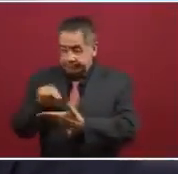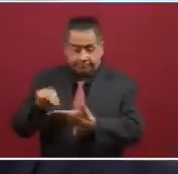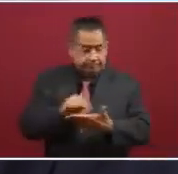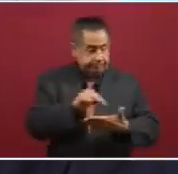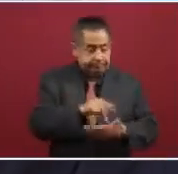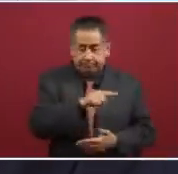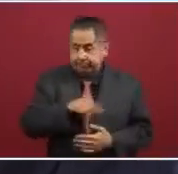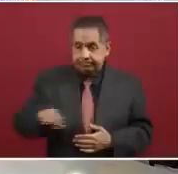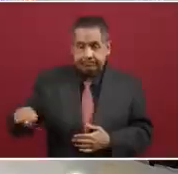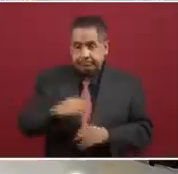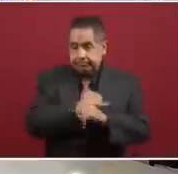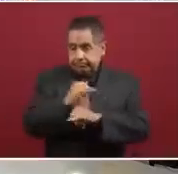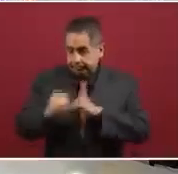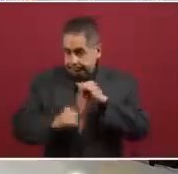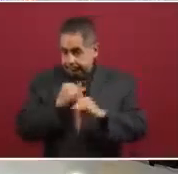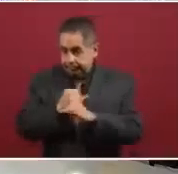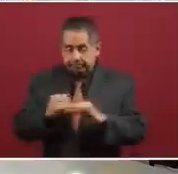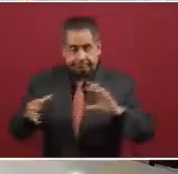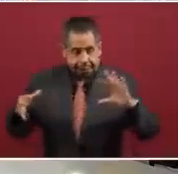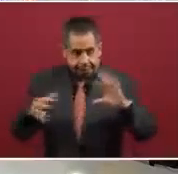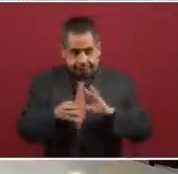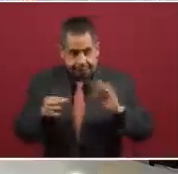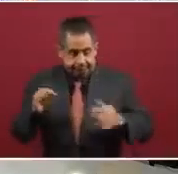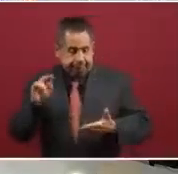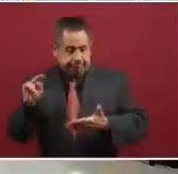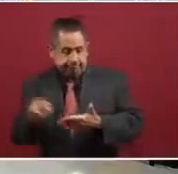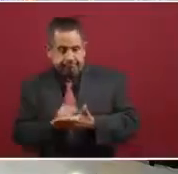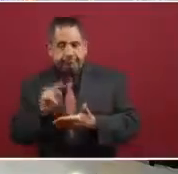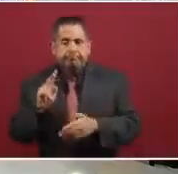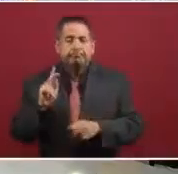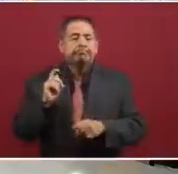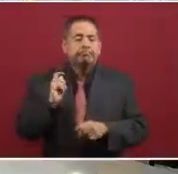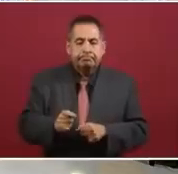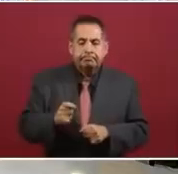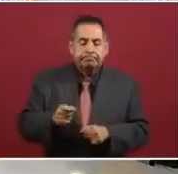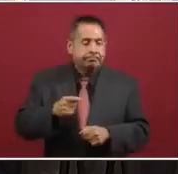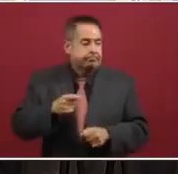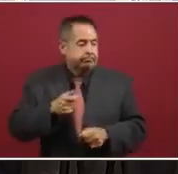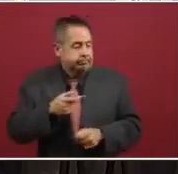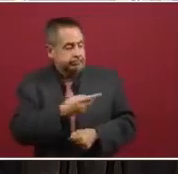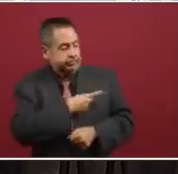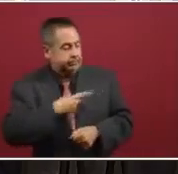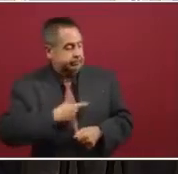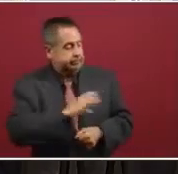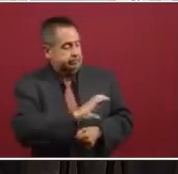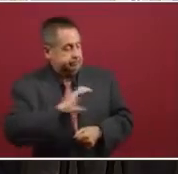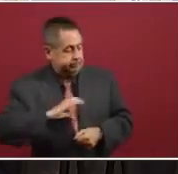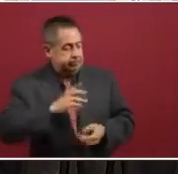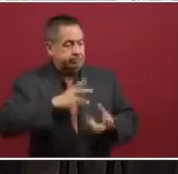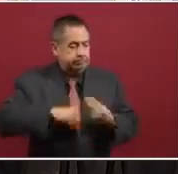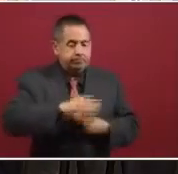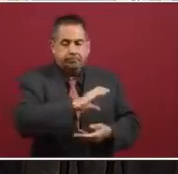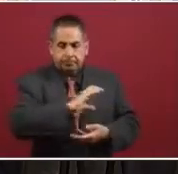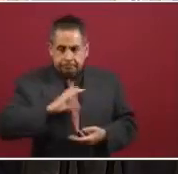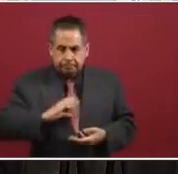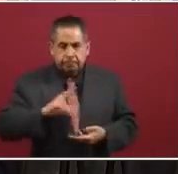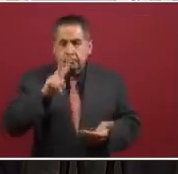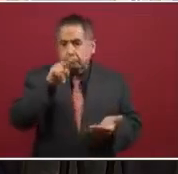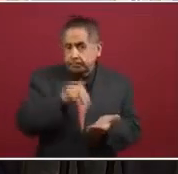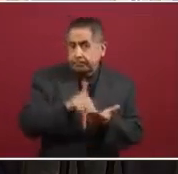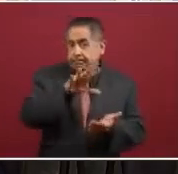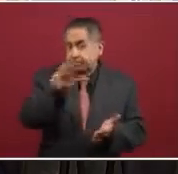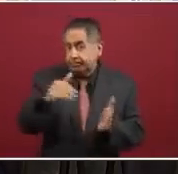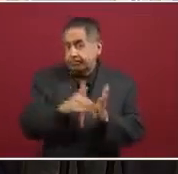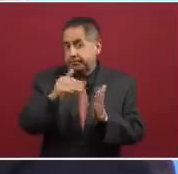internacional consiste en el refinanciamiento de deuda por un monto de 2.500 millones